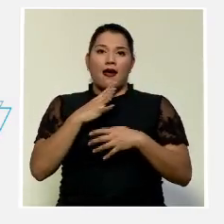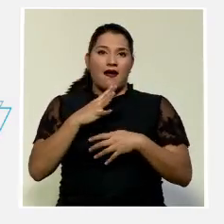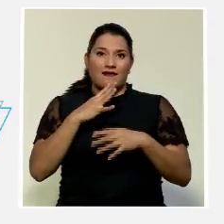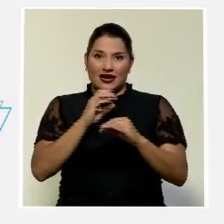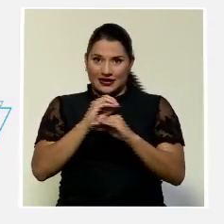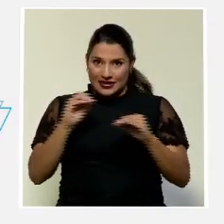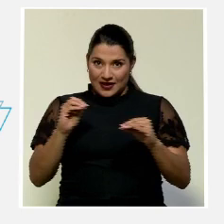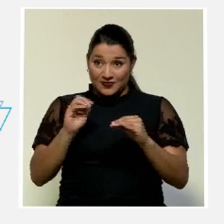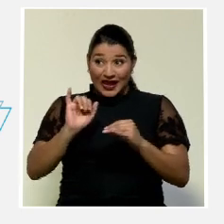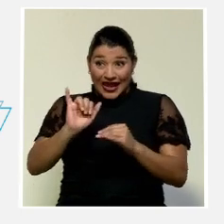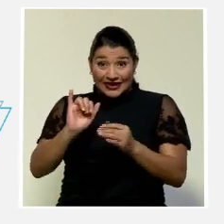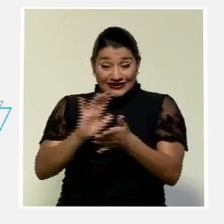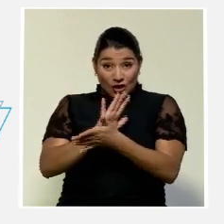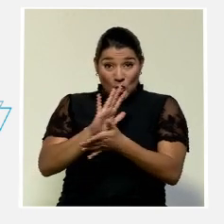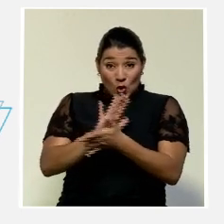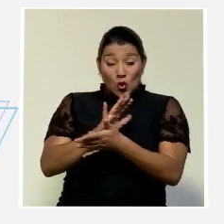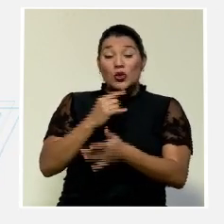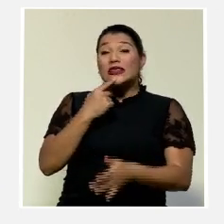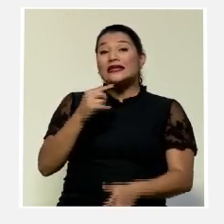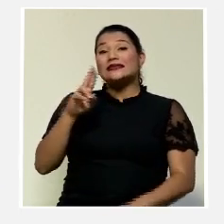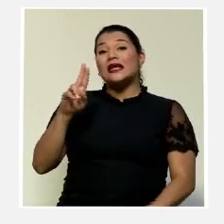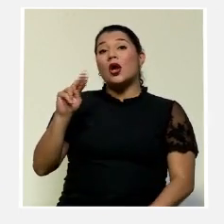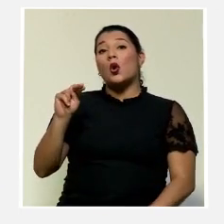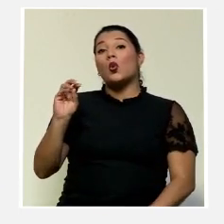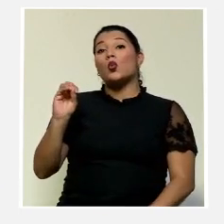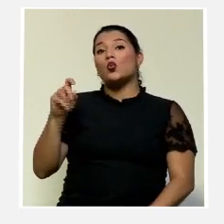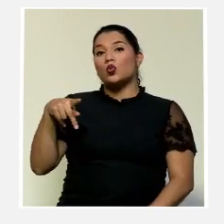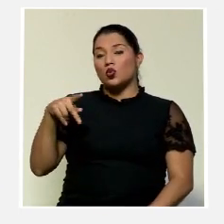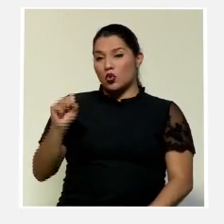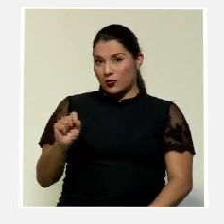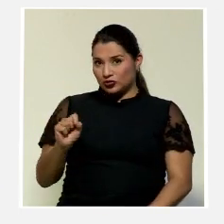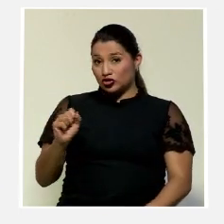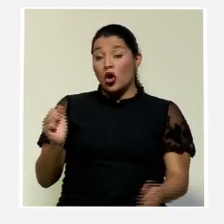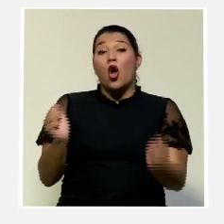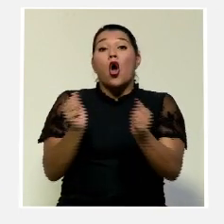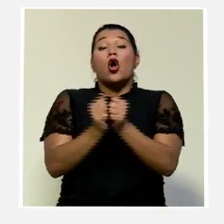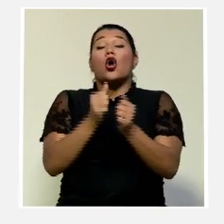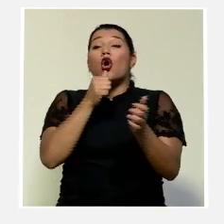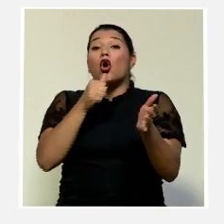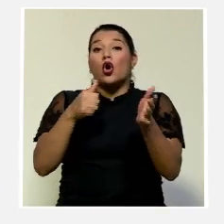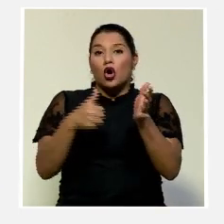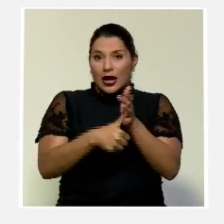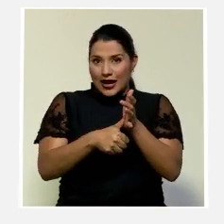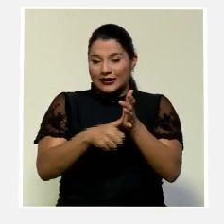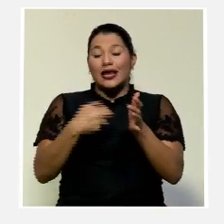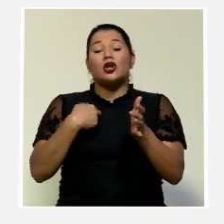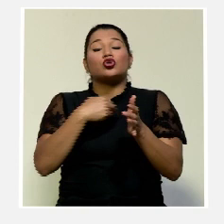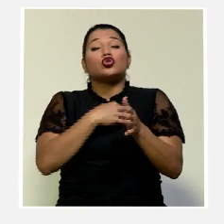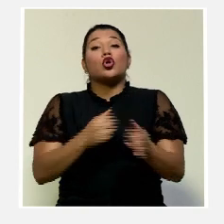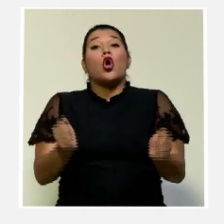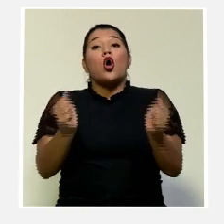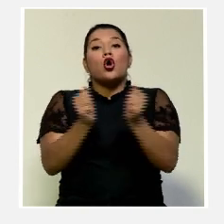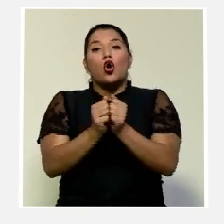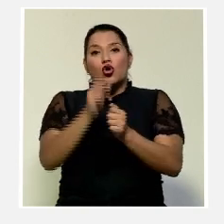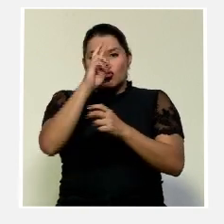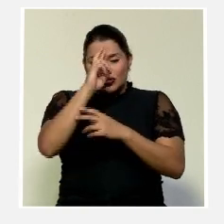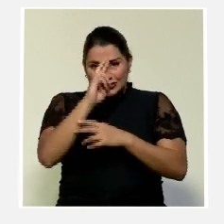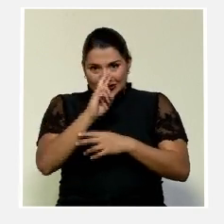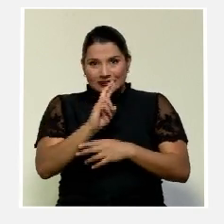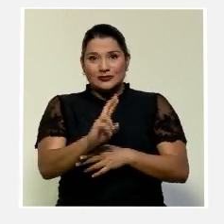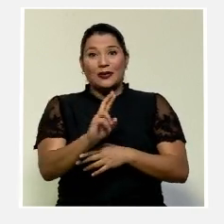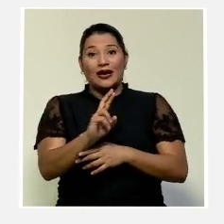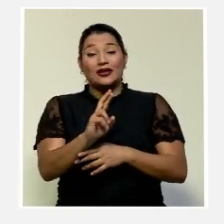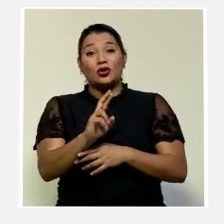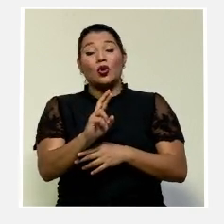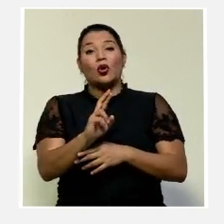el documento, la UNOPS cita: mediante esta nota verbal, UNOPS respetuosamente regresa a través de